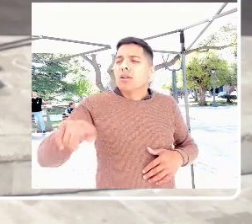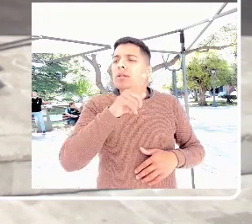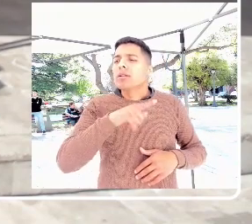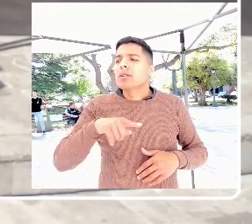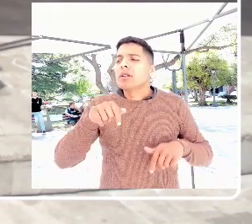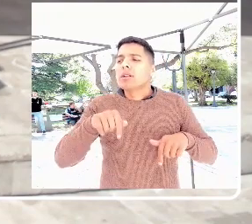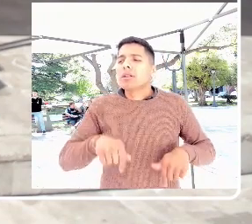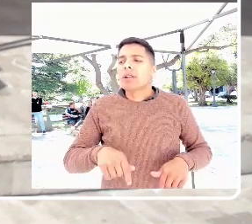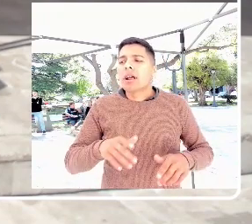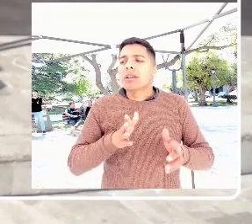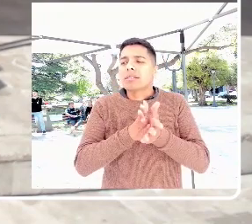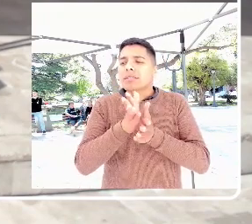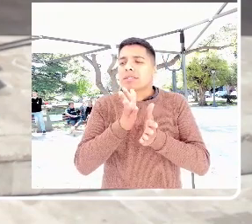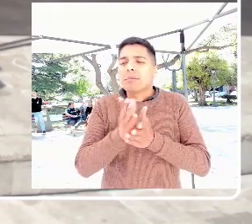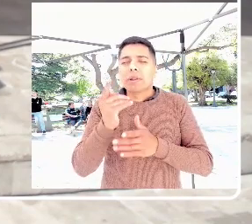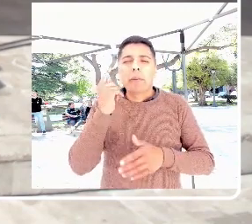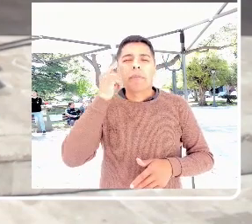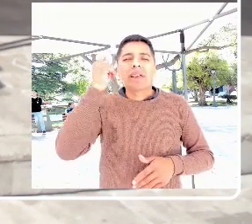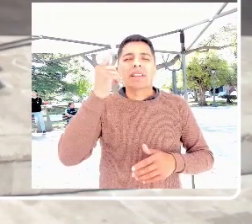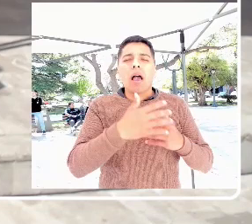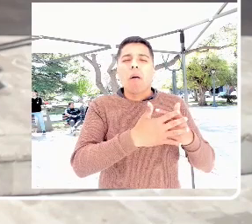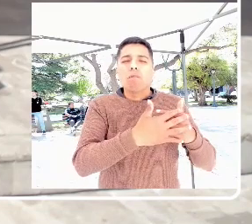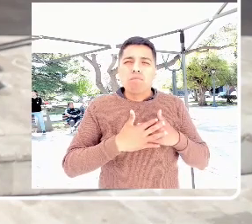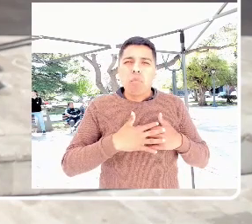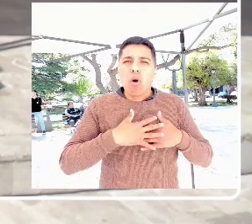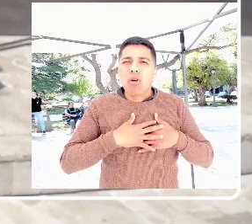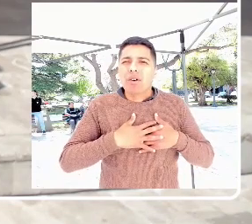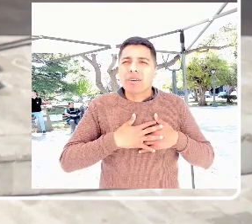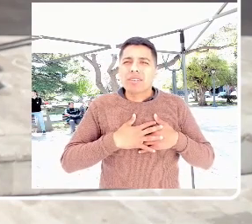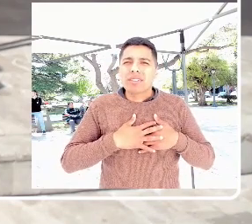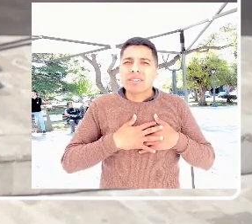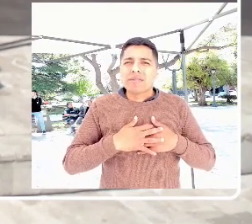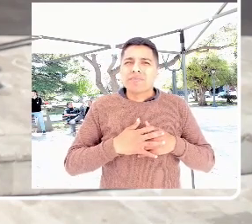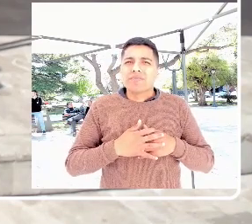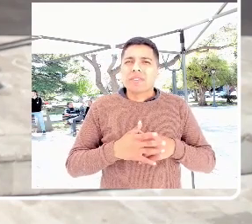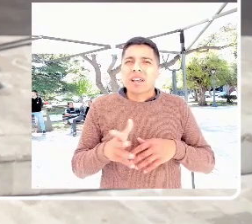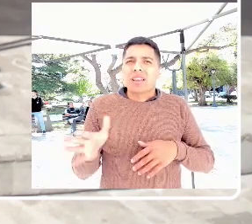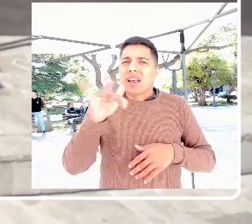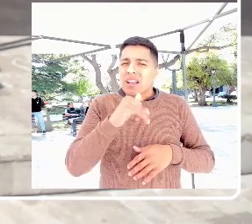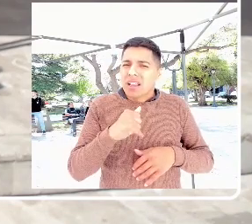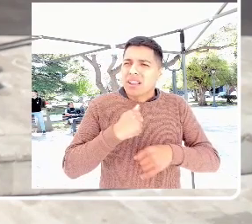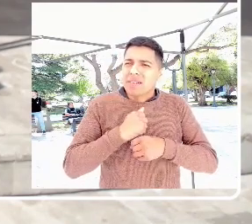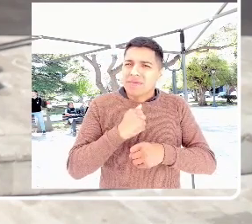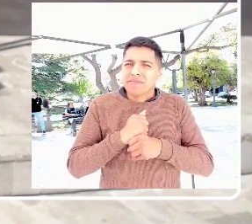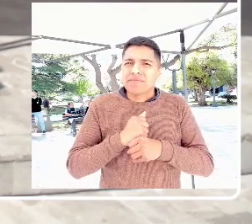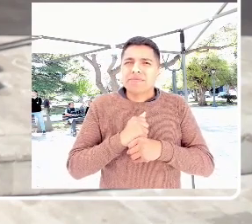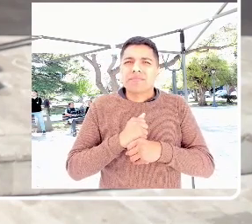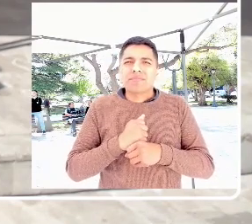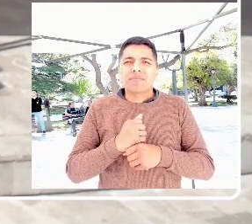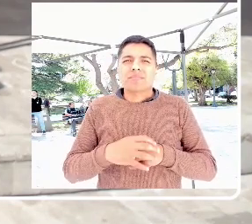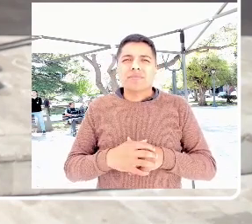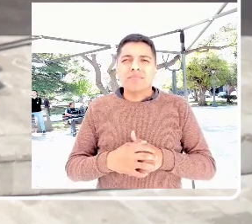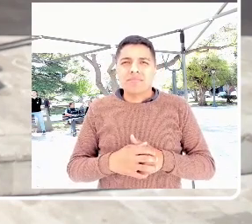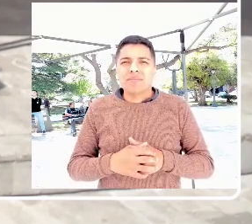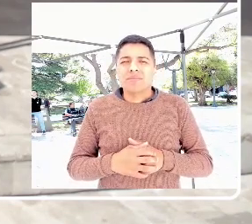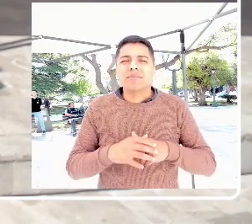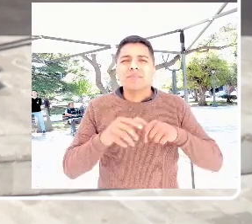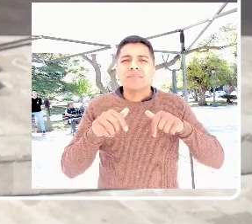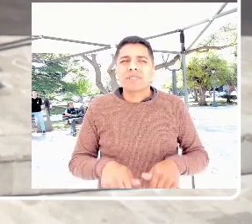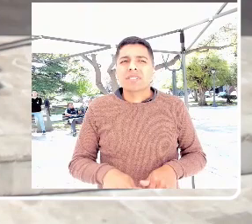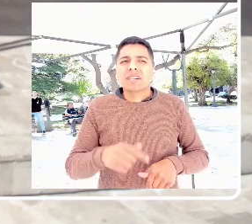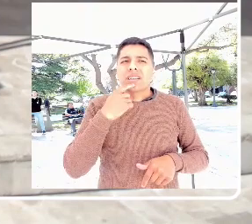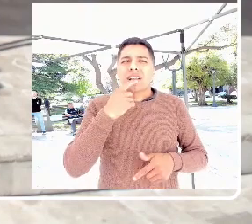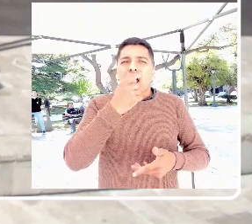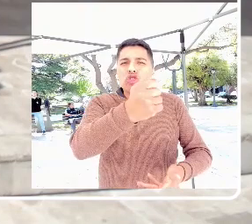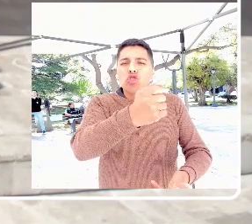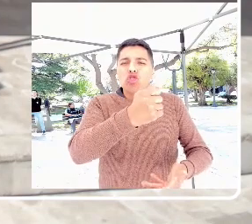que nos tenga en cuenta siempre en el desarrollo de nuestra tarea, acompañándonos solamente con el subsidio que